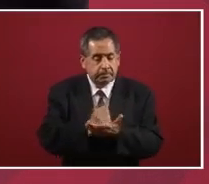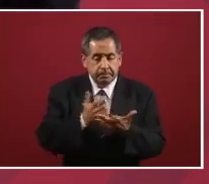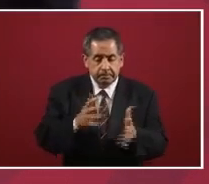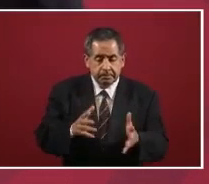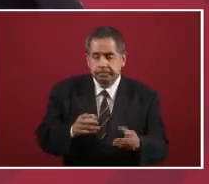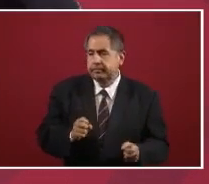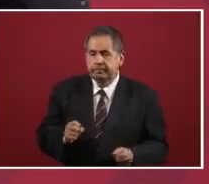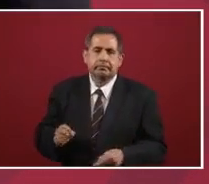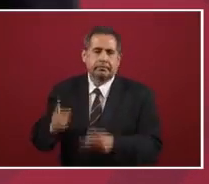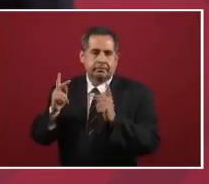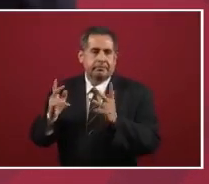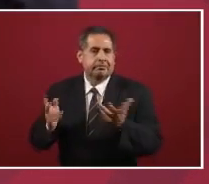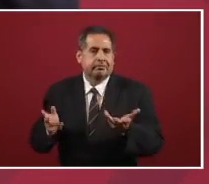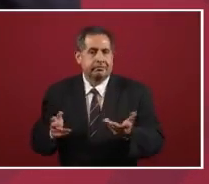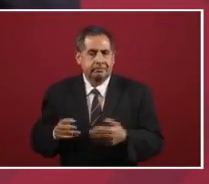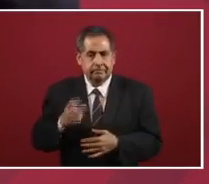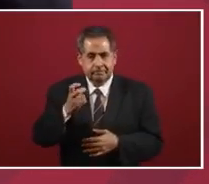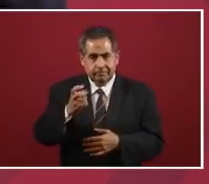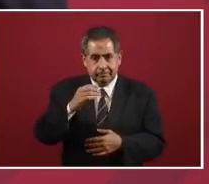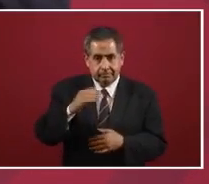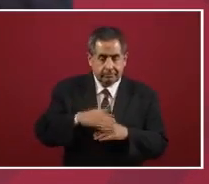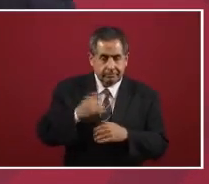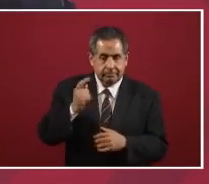eso porque